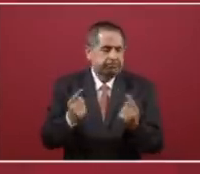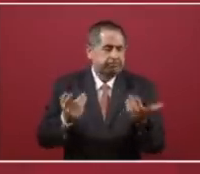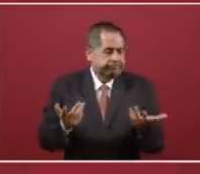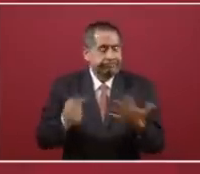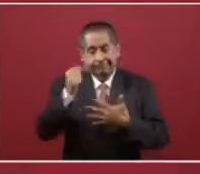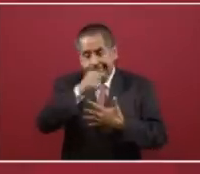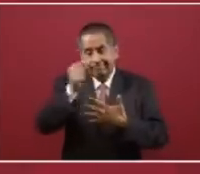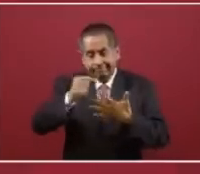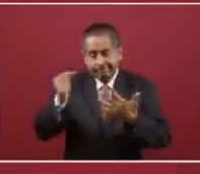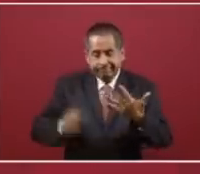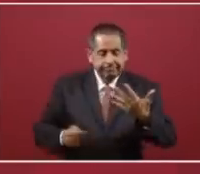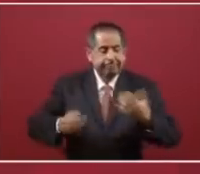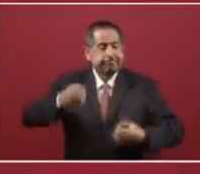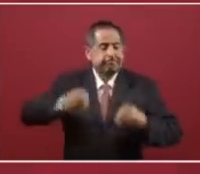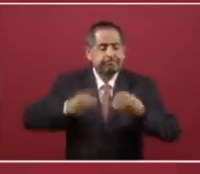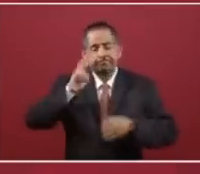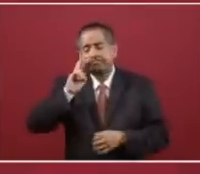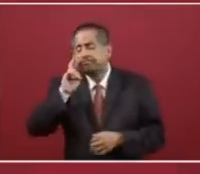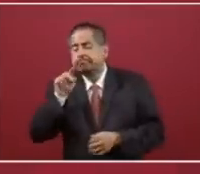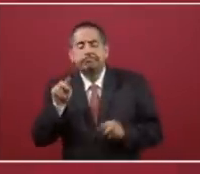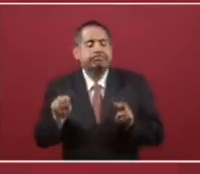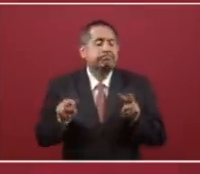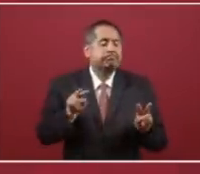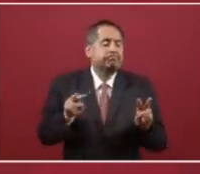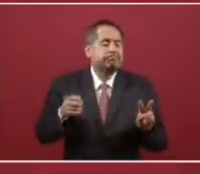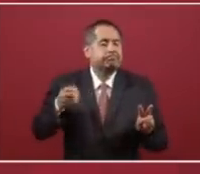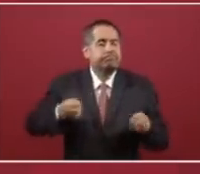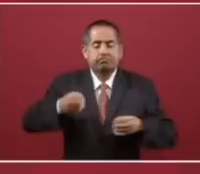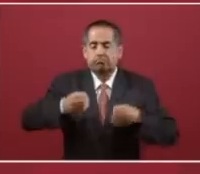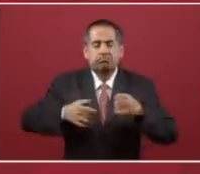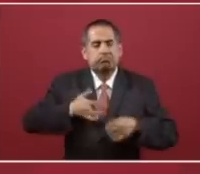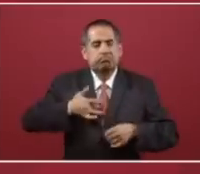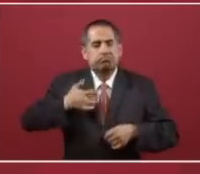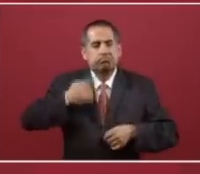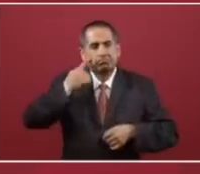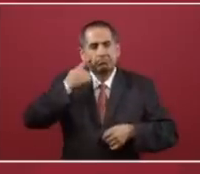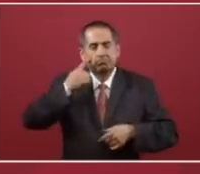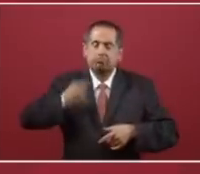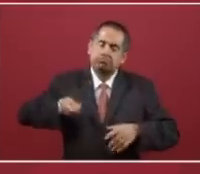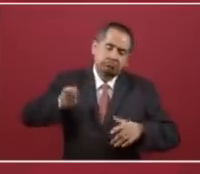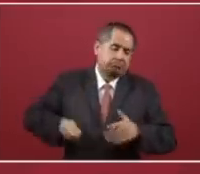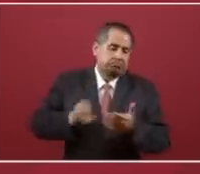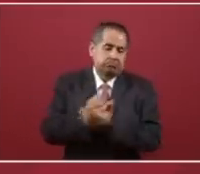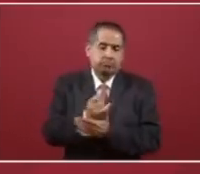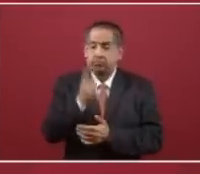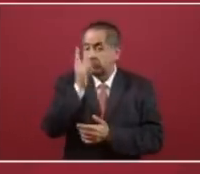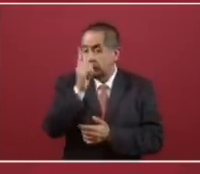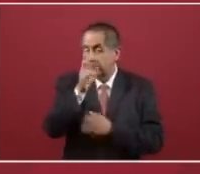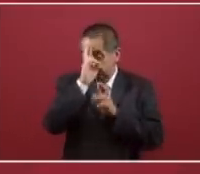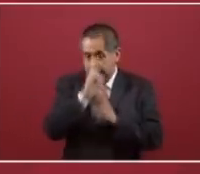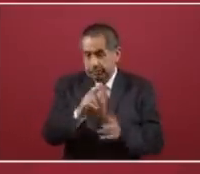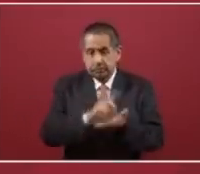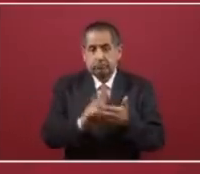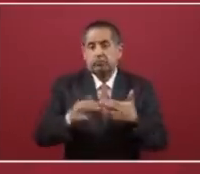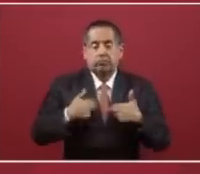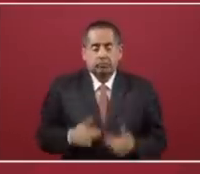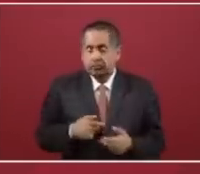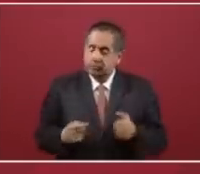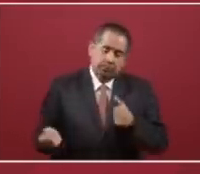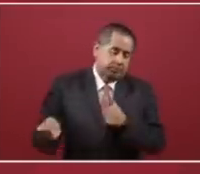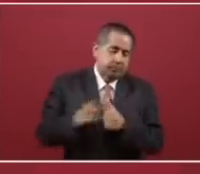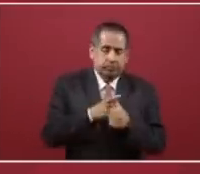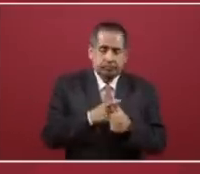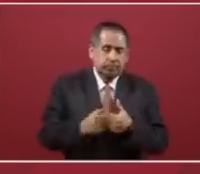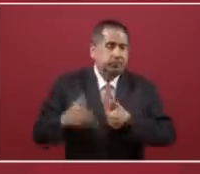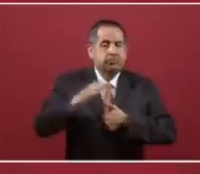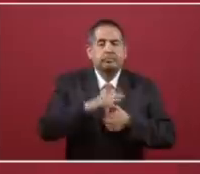esto el acervo probatorio y todo tiene que resolver el juez y siempre respetando los derechos humanos por encima de cualquier situación